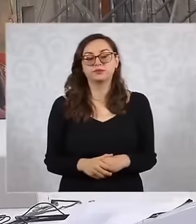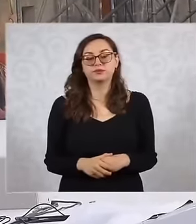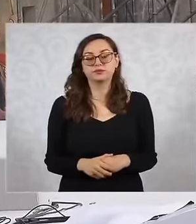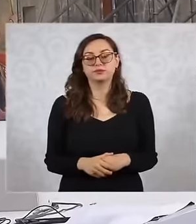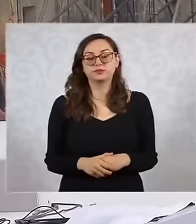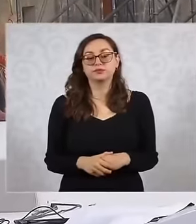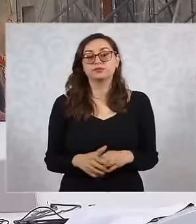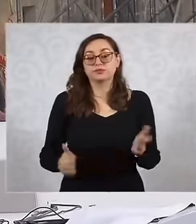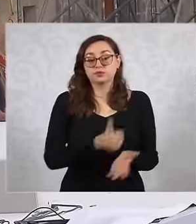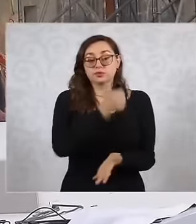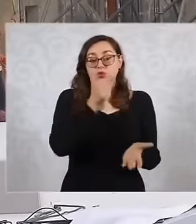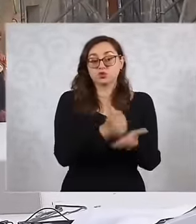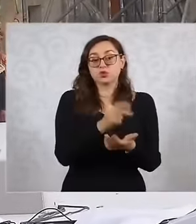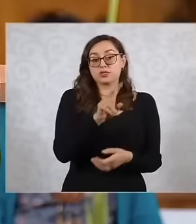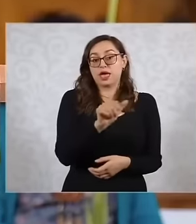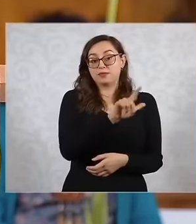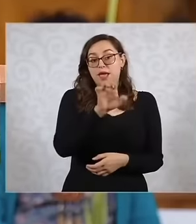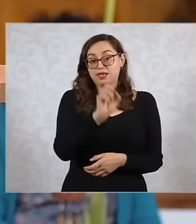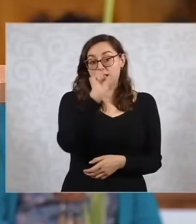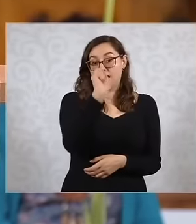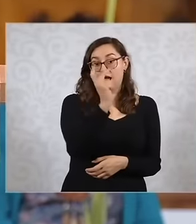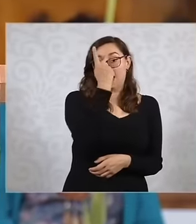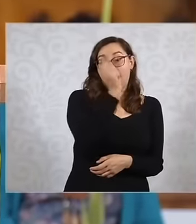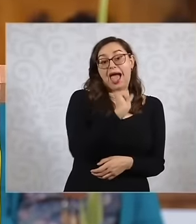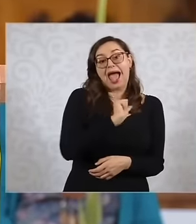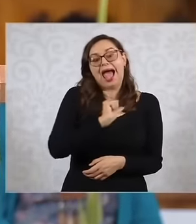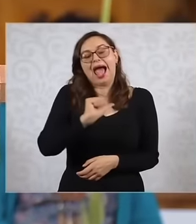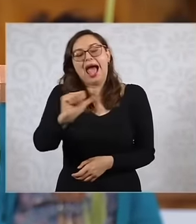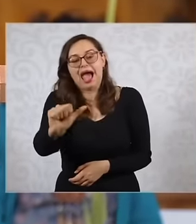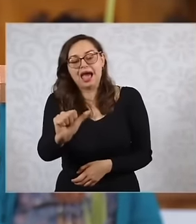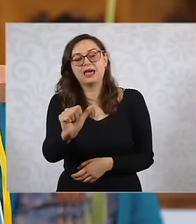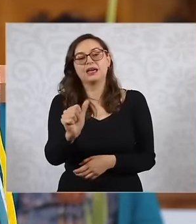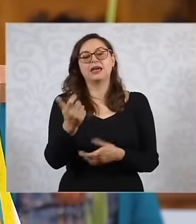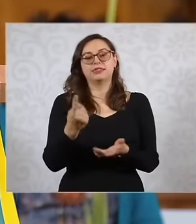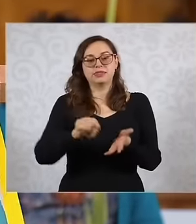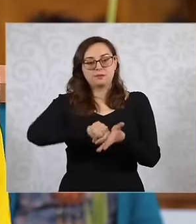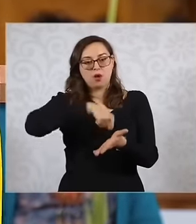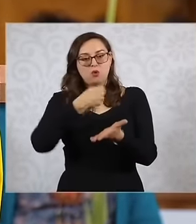De Ciudad Valle, San Luis Potosí, a Tampico, Tamaulipas.